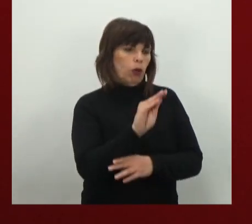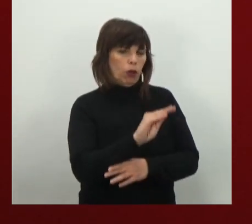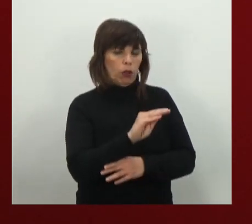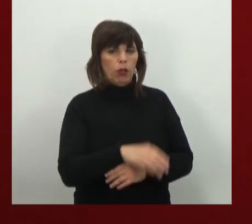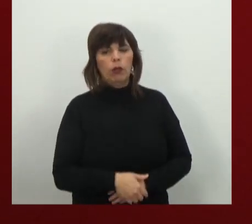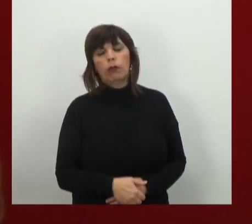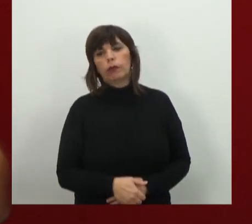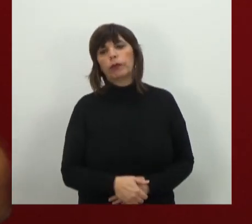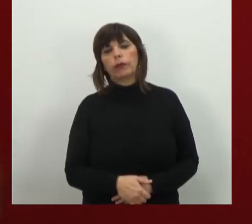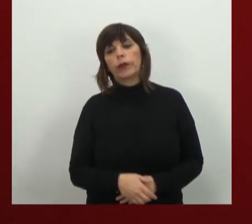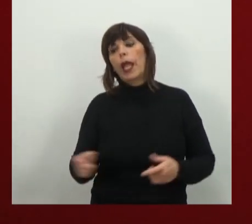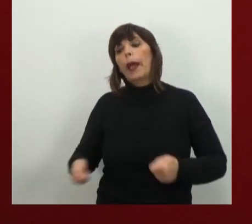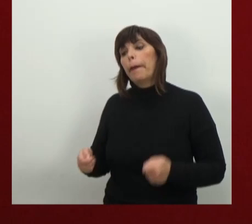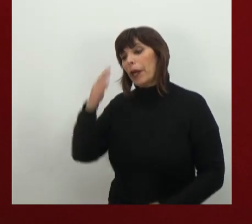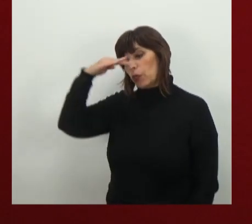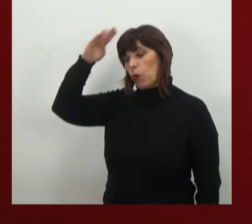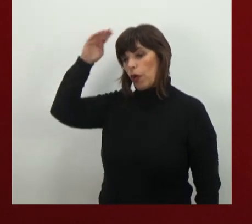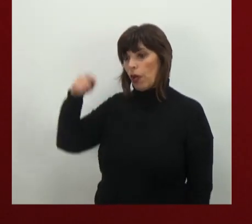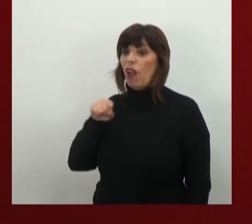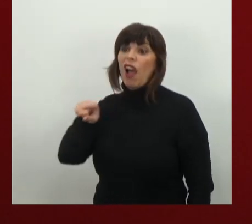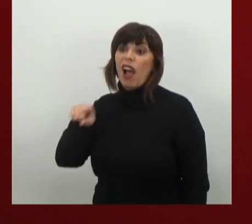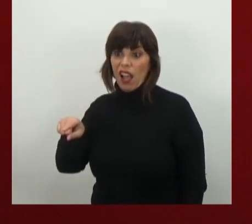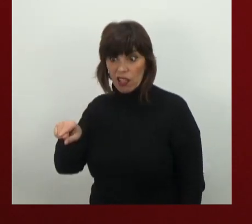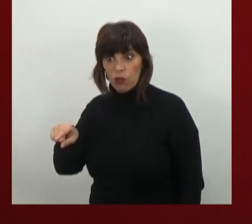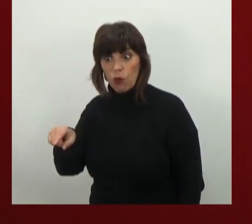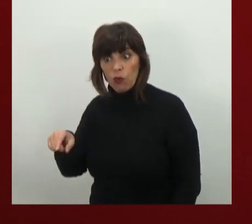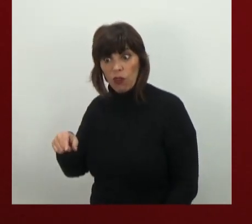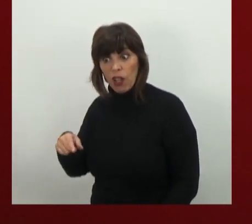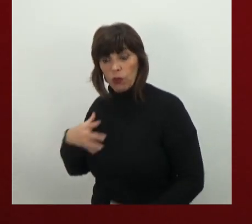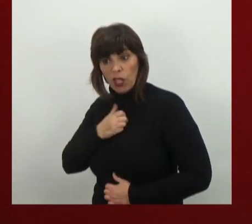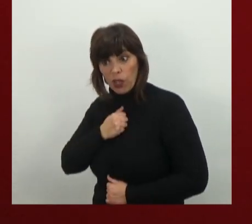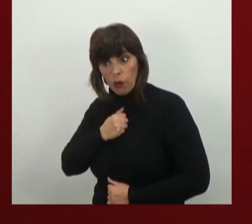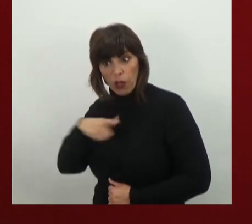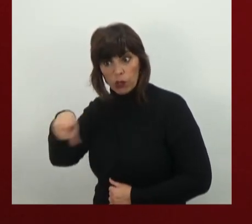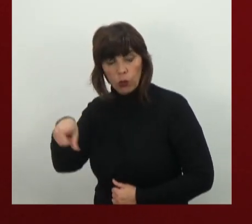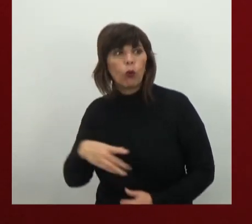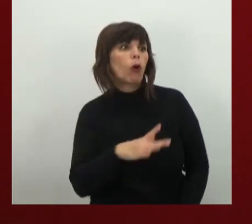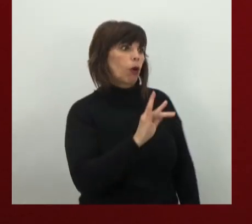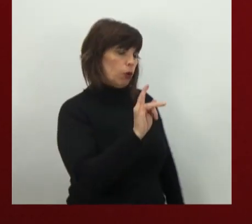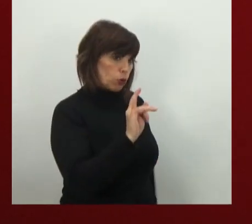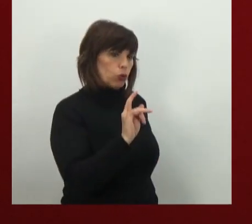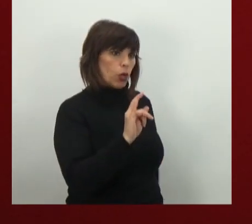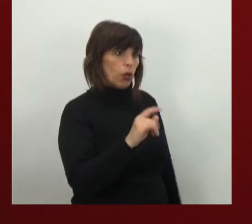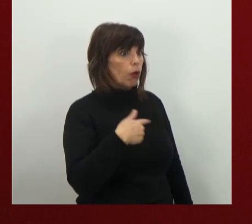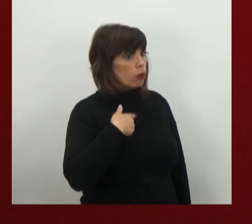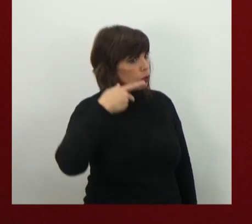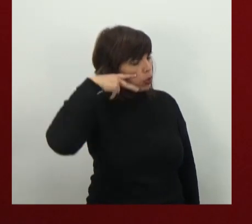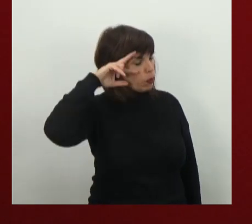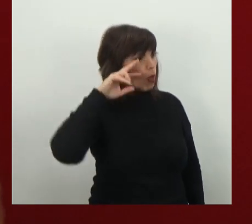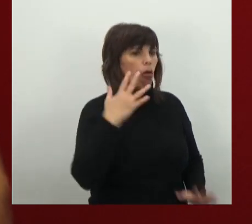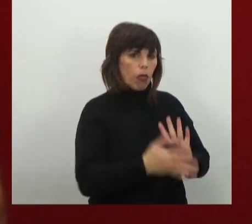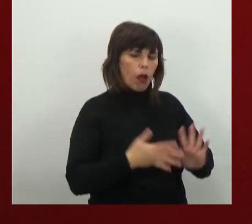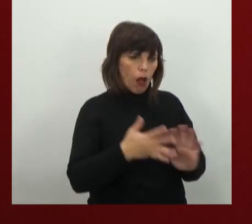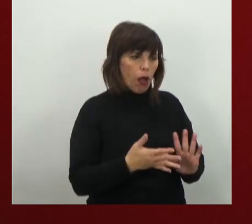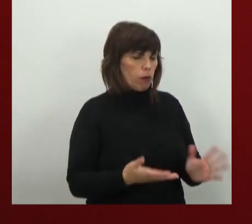Alguien me pregunta, pastor, ¿usted le ha pasado eso? Claro, claro, por el amor de Dios. Yo hablo de experiencia. Come on, guys, ¿qué